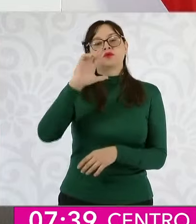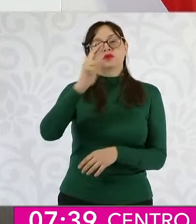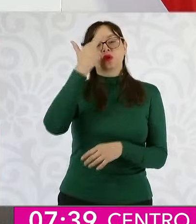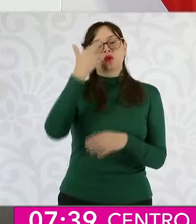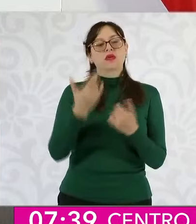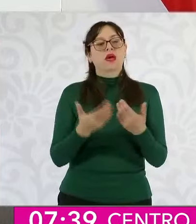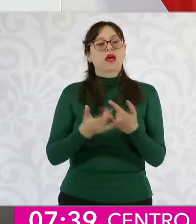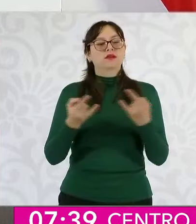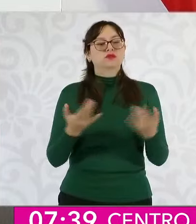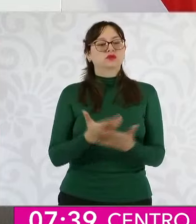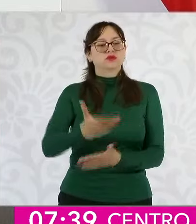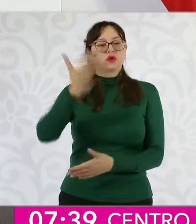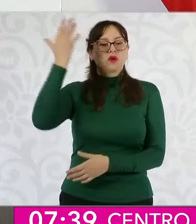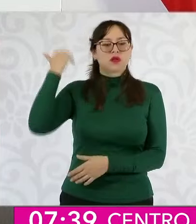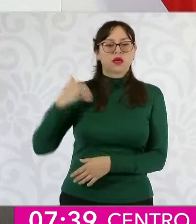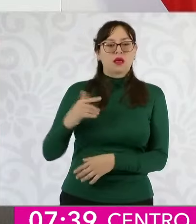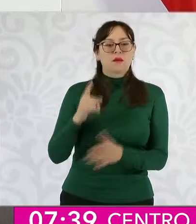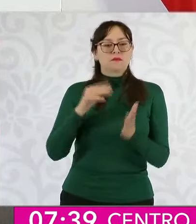de 1930,